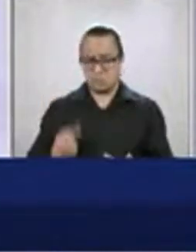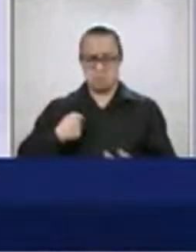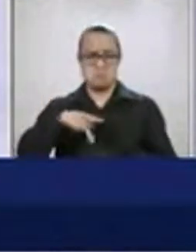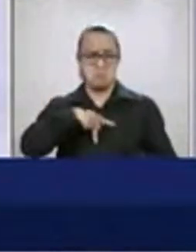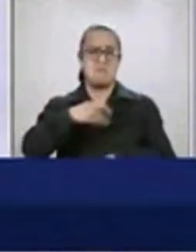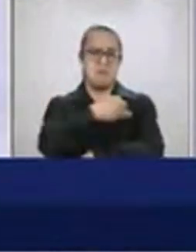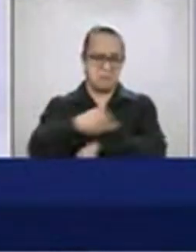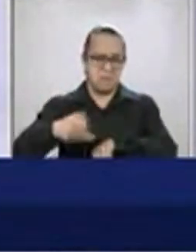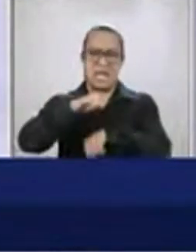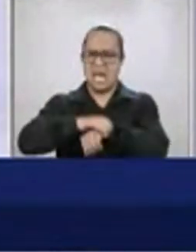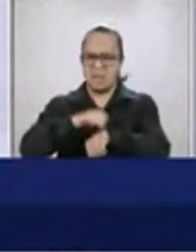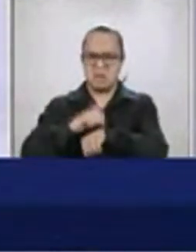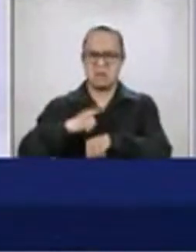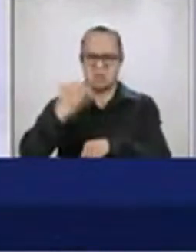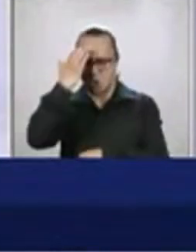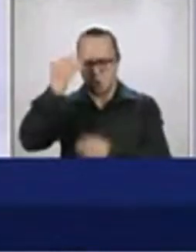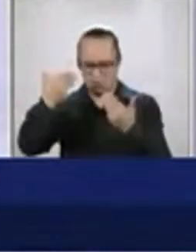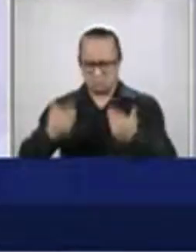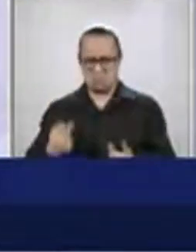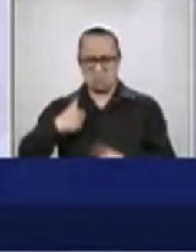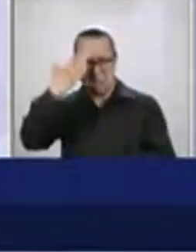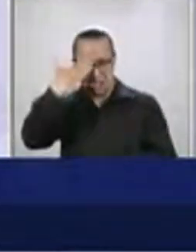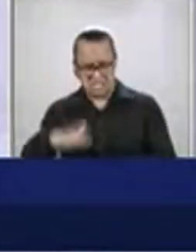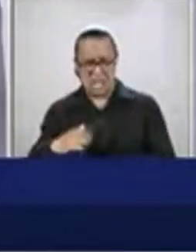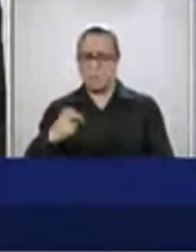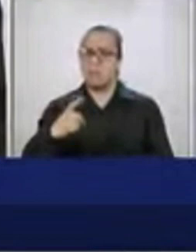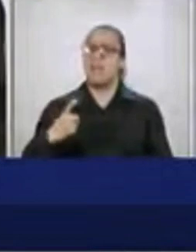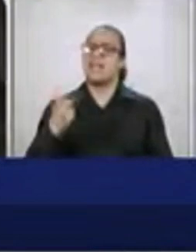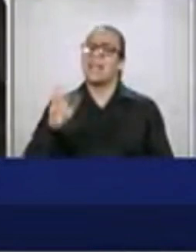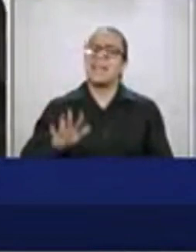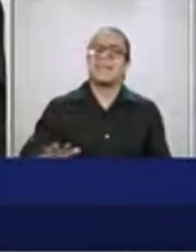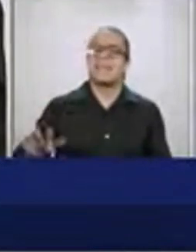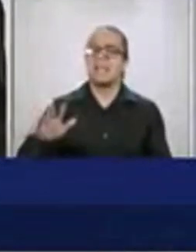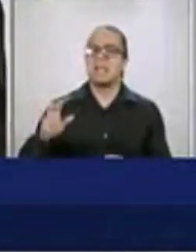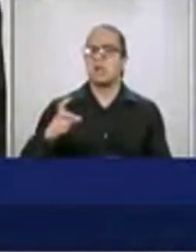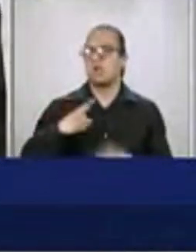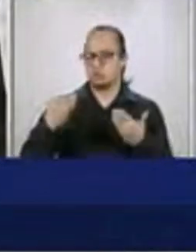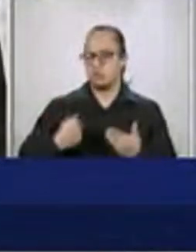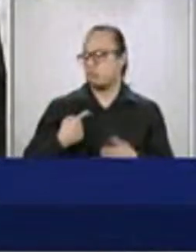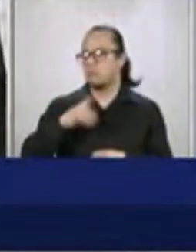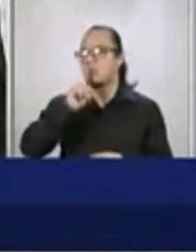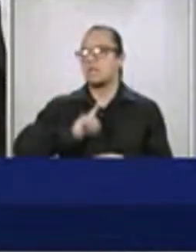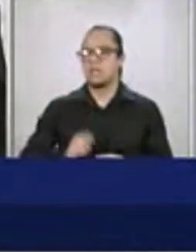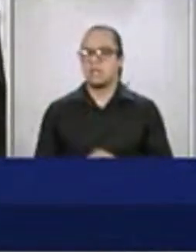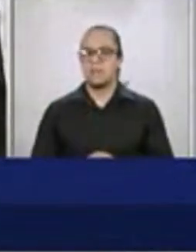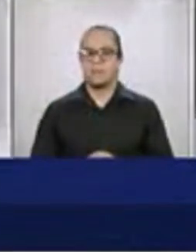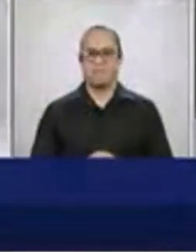me conocen saben quién es Delfina Gómez. Pero esto fue un fallo del tribunal, esto no es una cosa mediática.